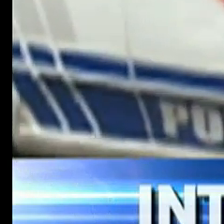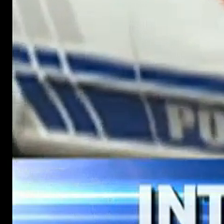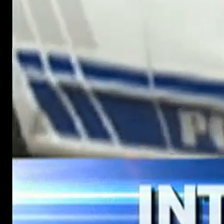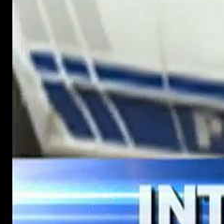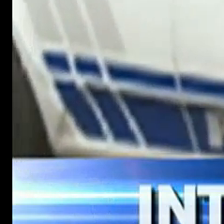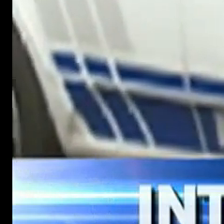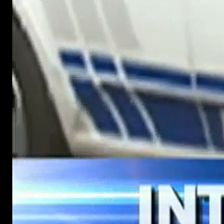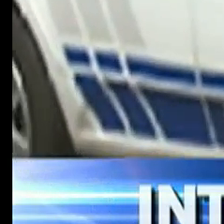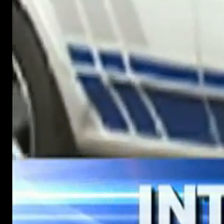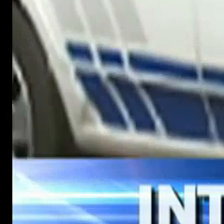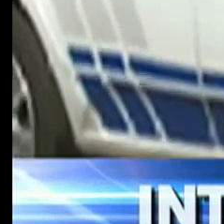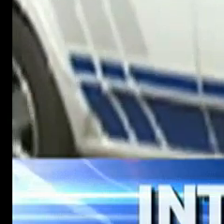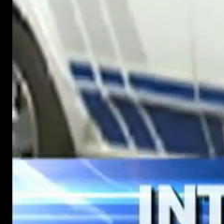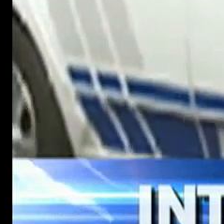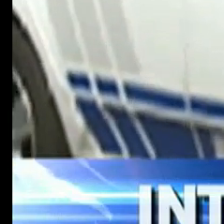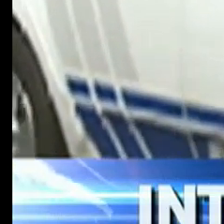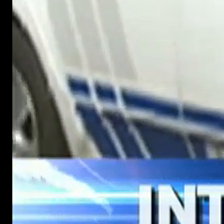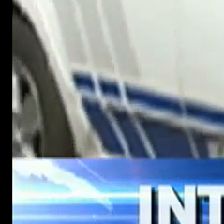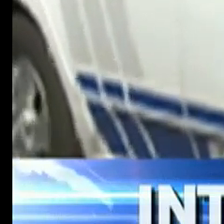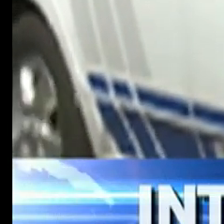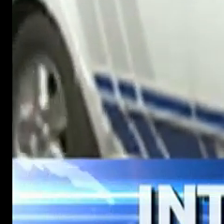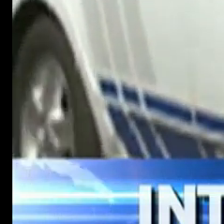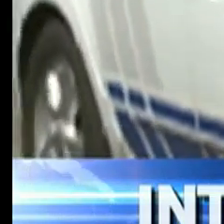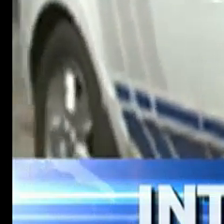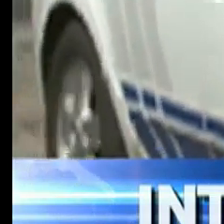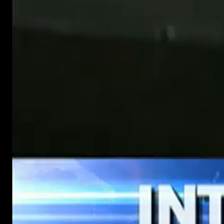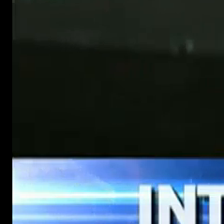está detenido.